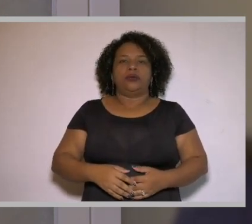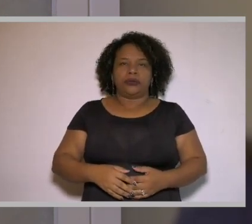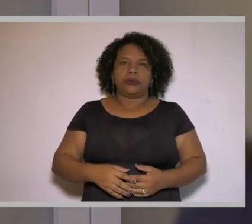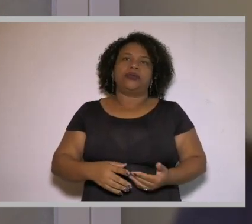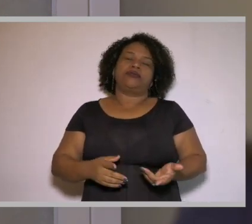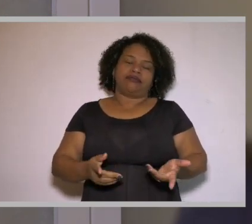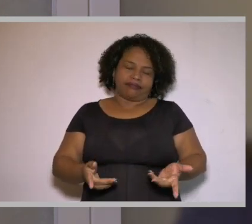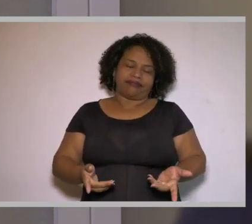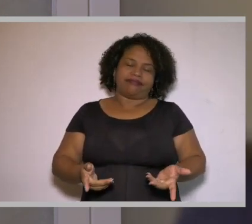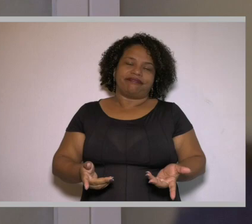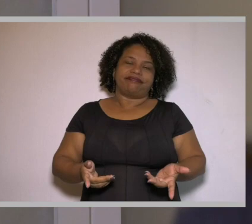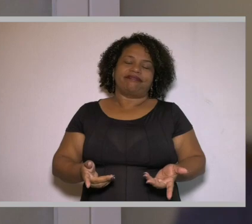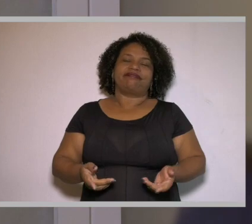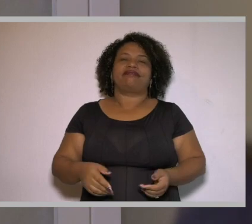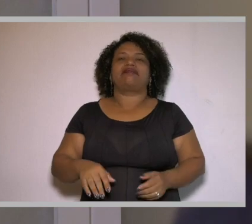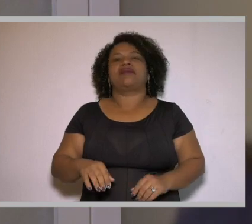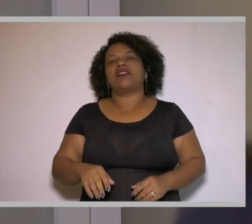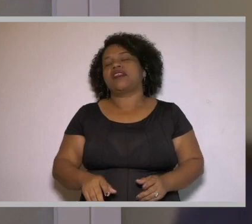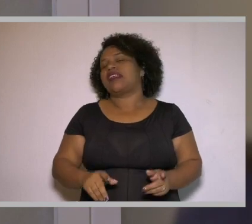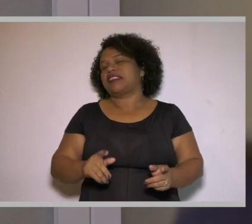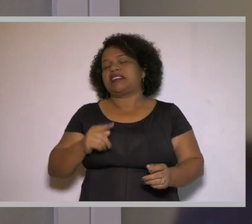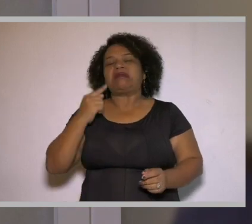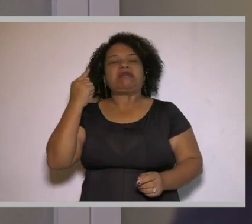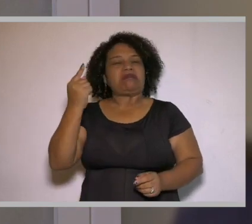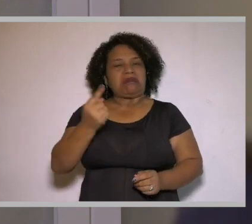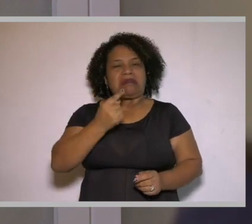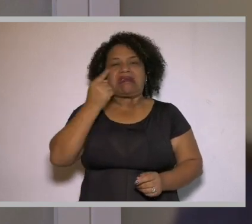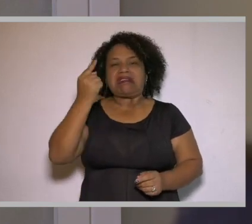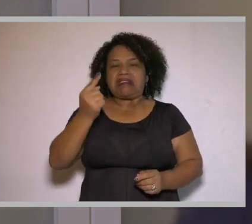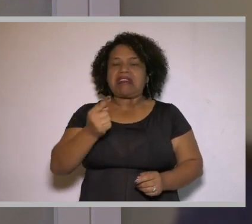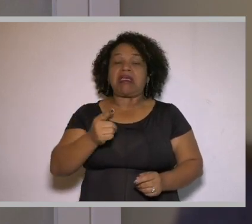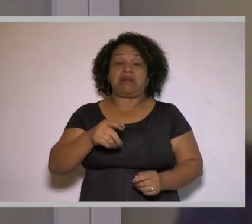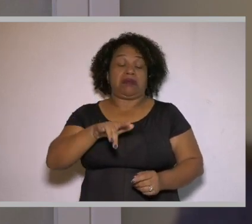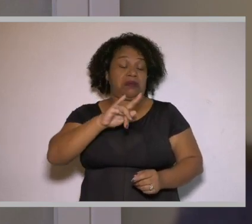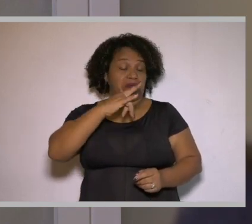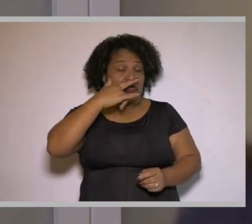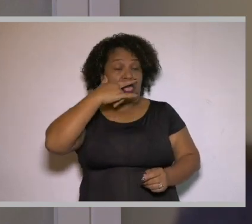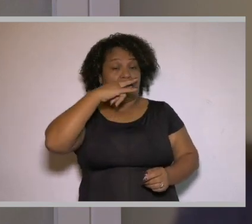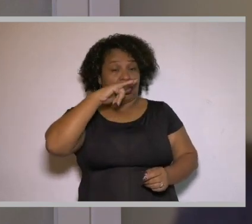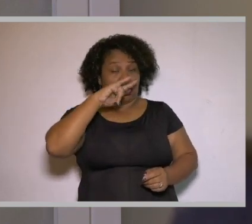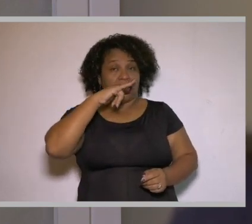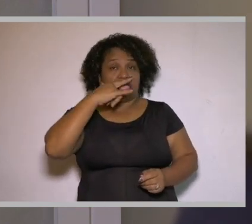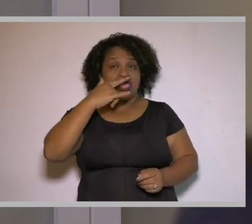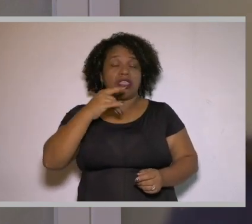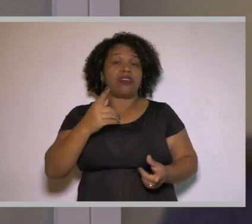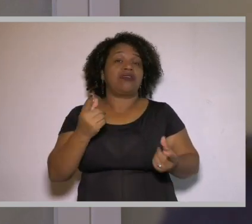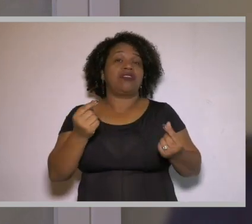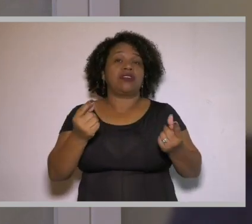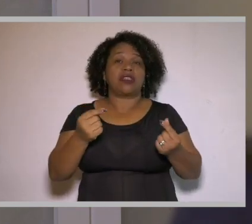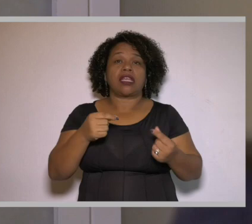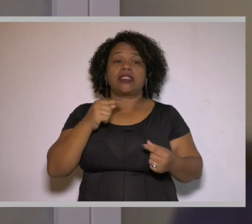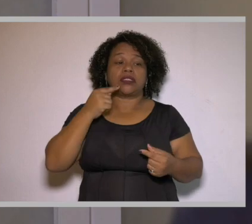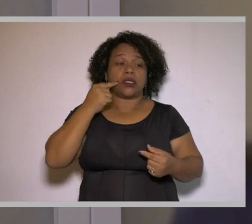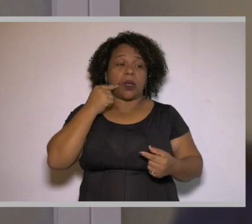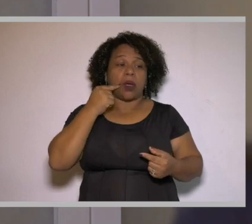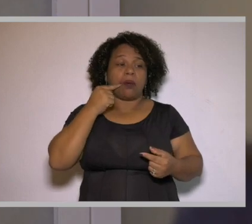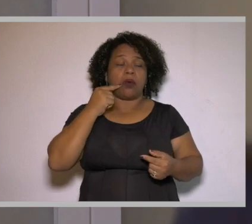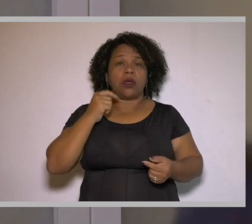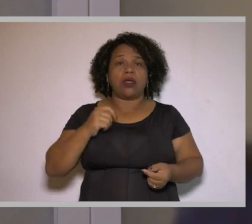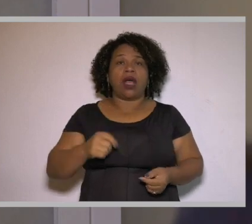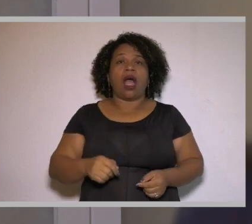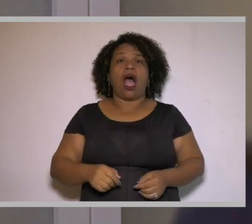obstrucción nasal, respiración oral y demás, retiramos las adenoides. Aprovechamos que es una misma anestesia, la cirugía se